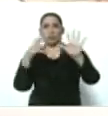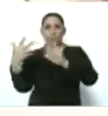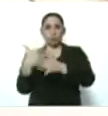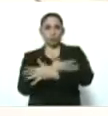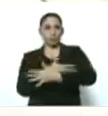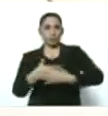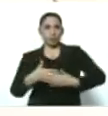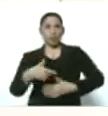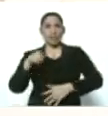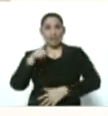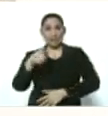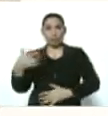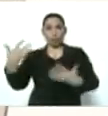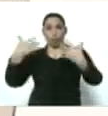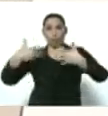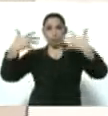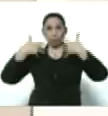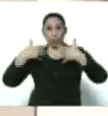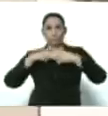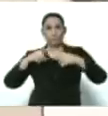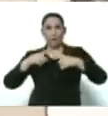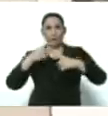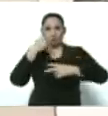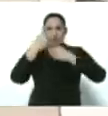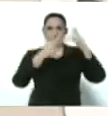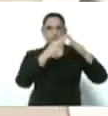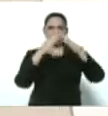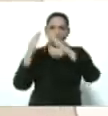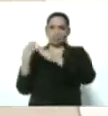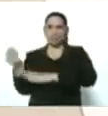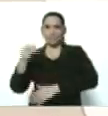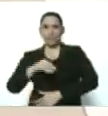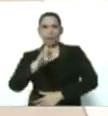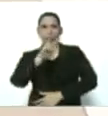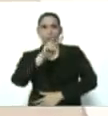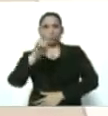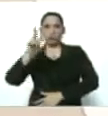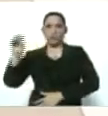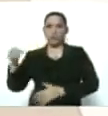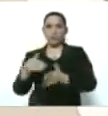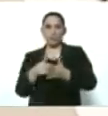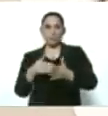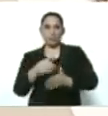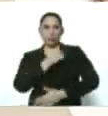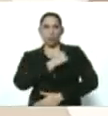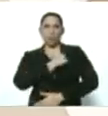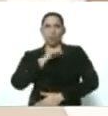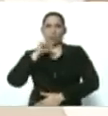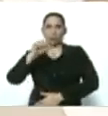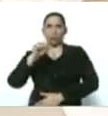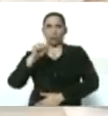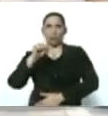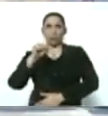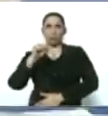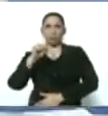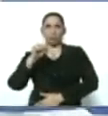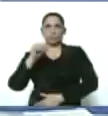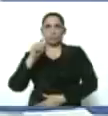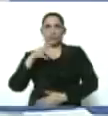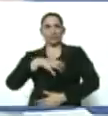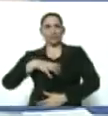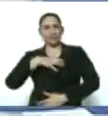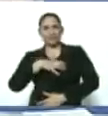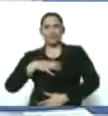eso nos orientó a ir a la casa de más de 220 mil compatriotas que presentaban una sintomatología